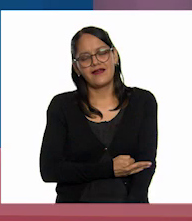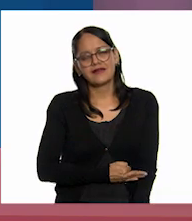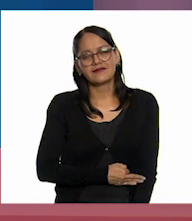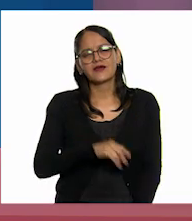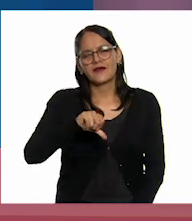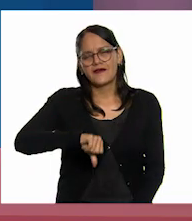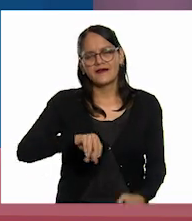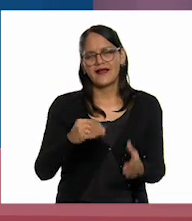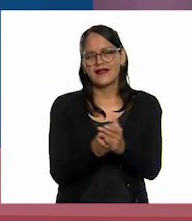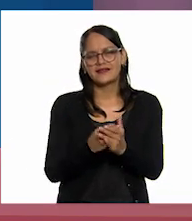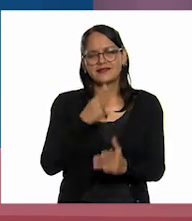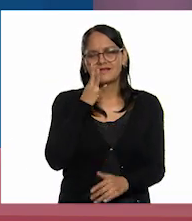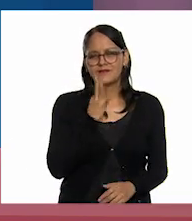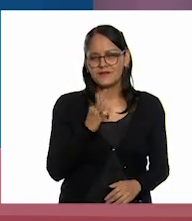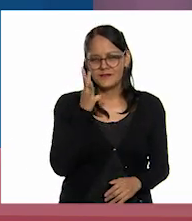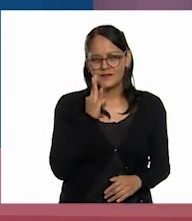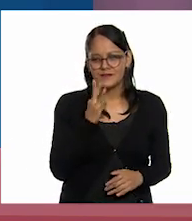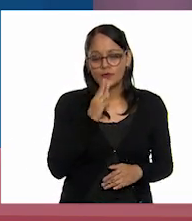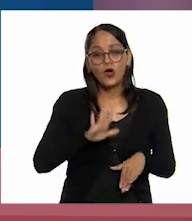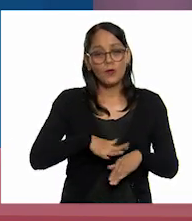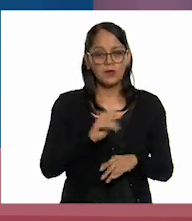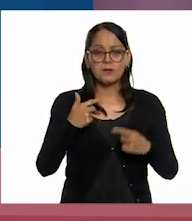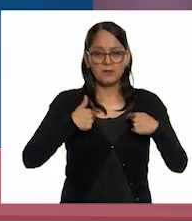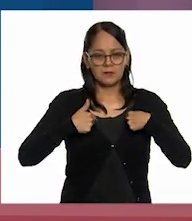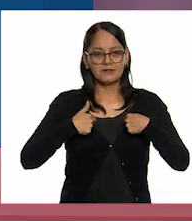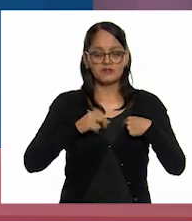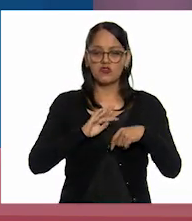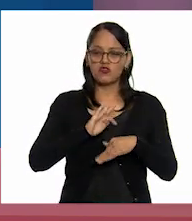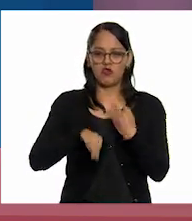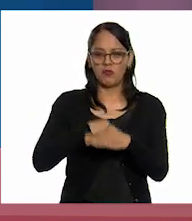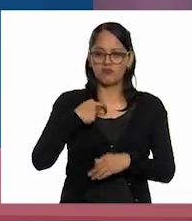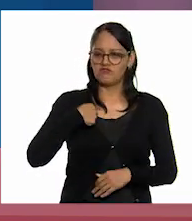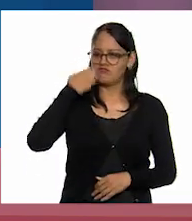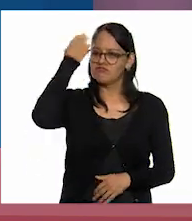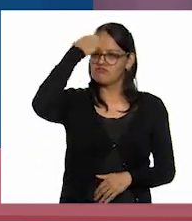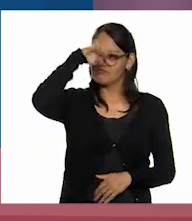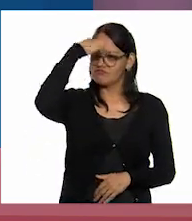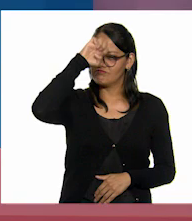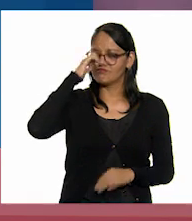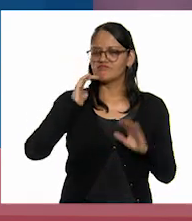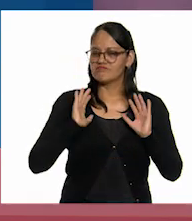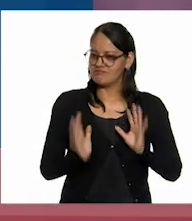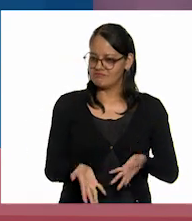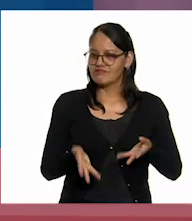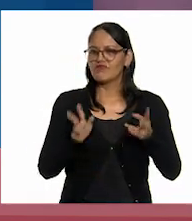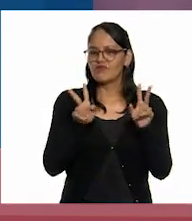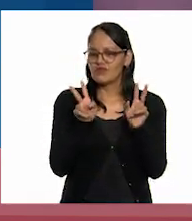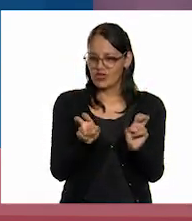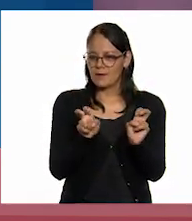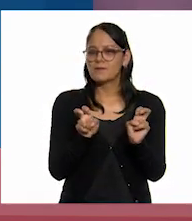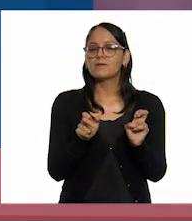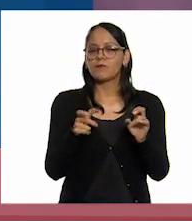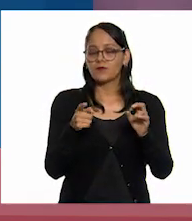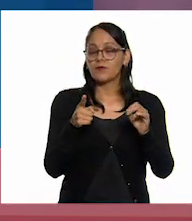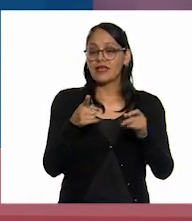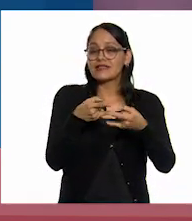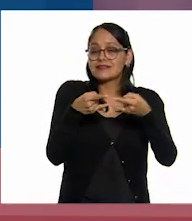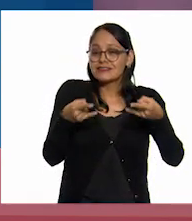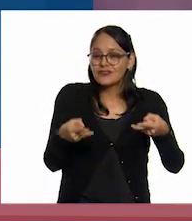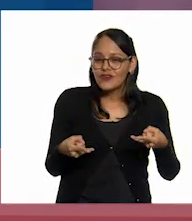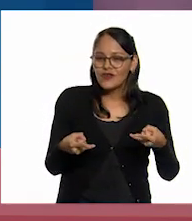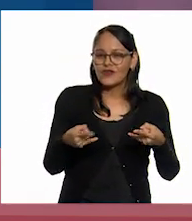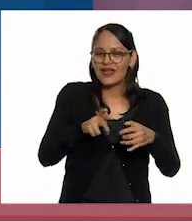muy sencillo, porque yo soy todo un experto realizador de cuentos, de fábulas,